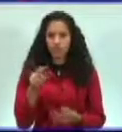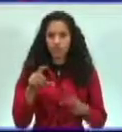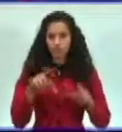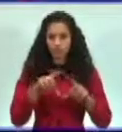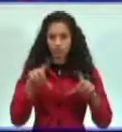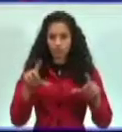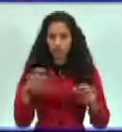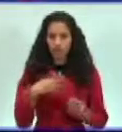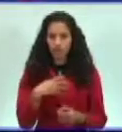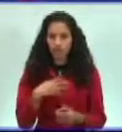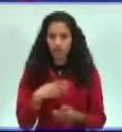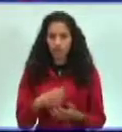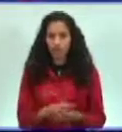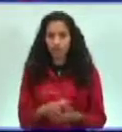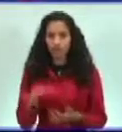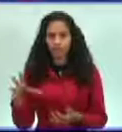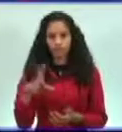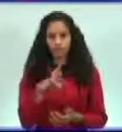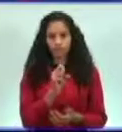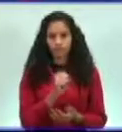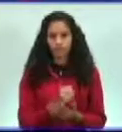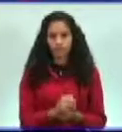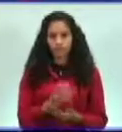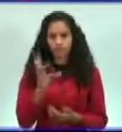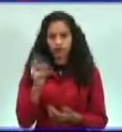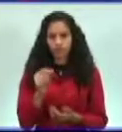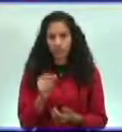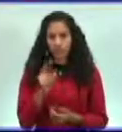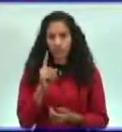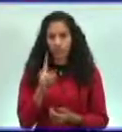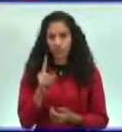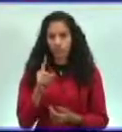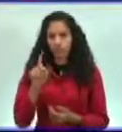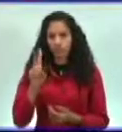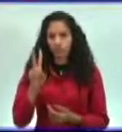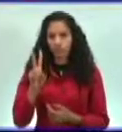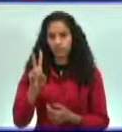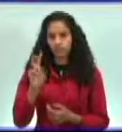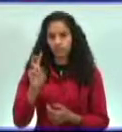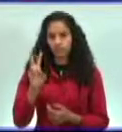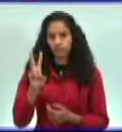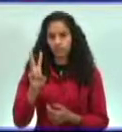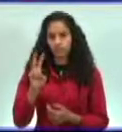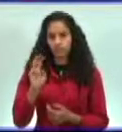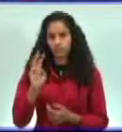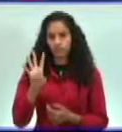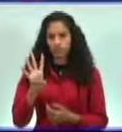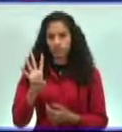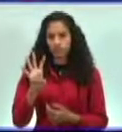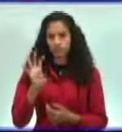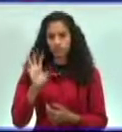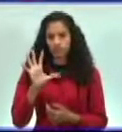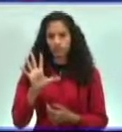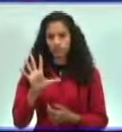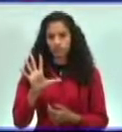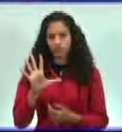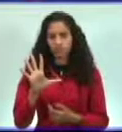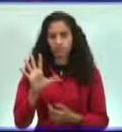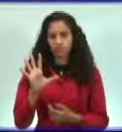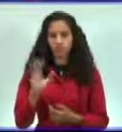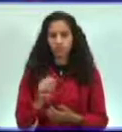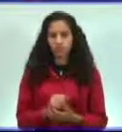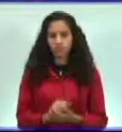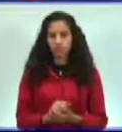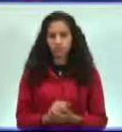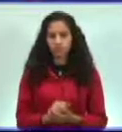cubos tenemos en total? Contemos 1, 2, 3, 4 y